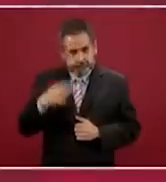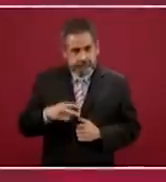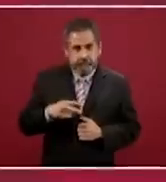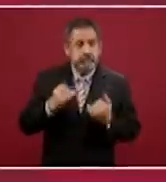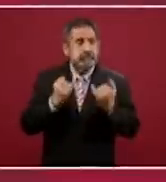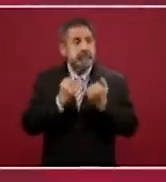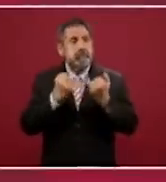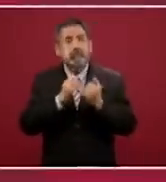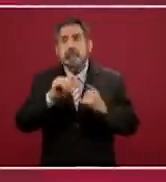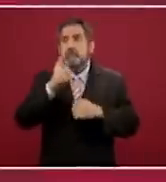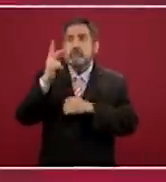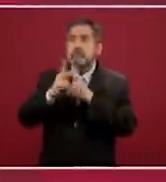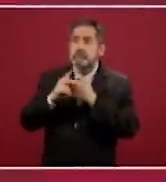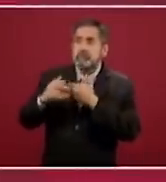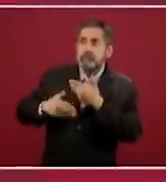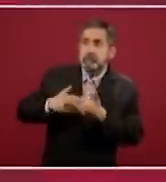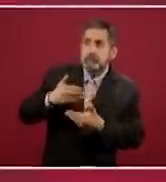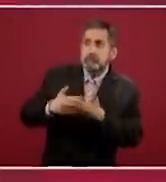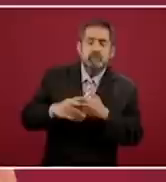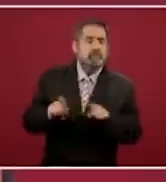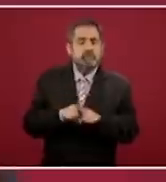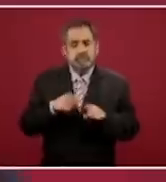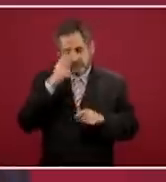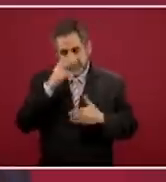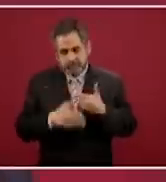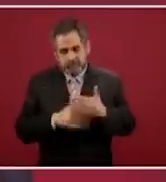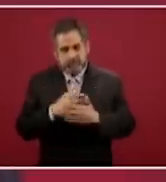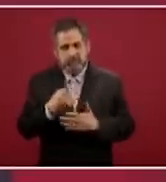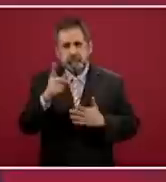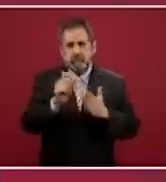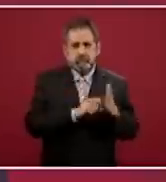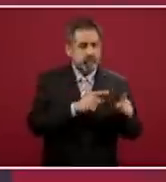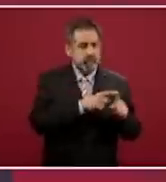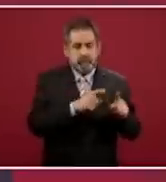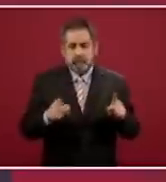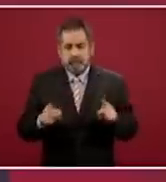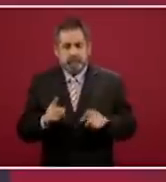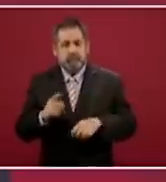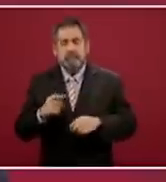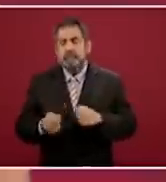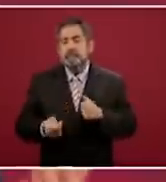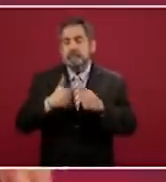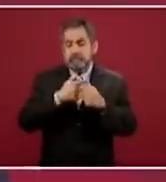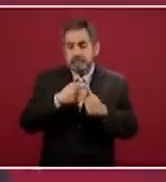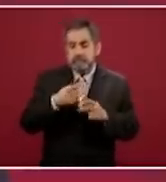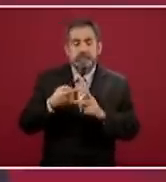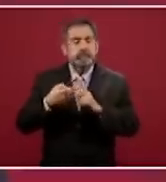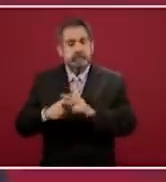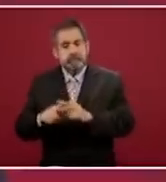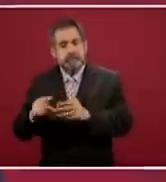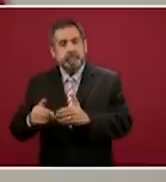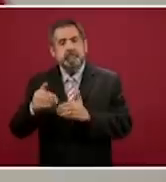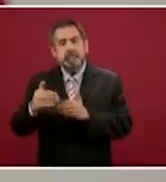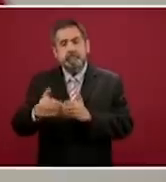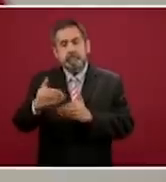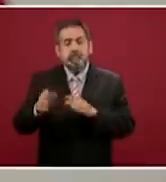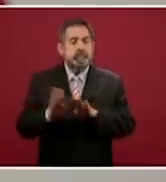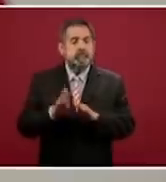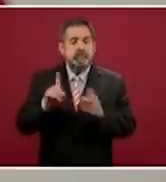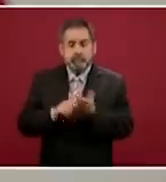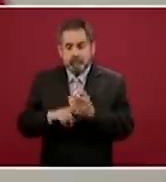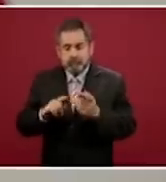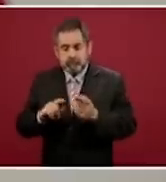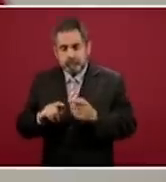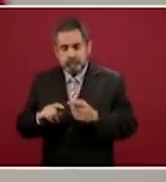comportan los demás países, suele pasar un mes entre la detección del primer caso y el inicio de la etapa de